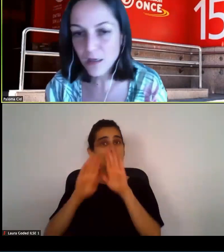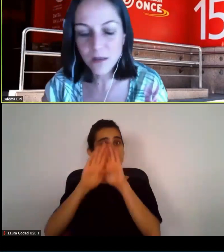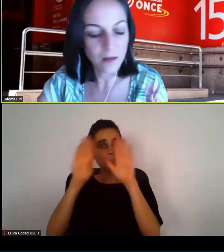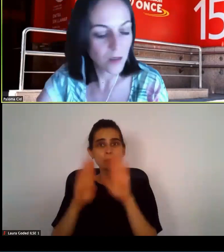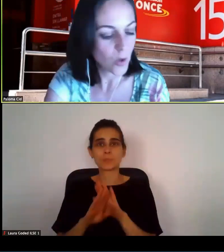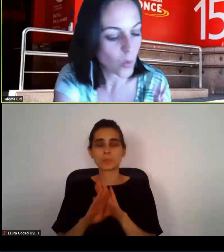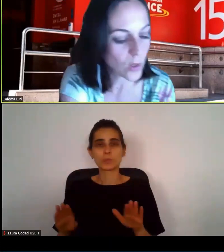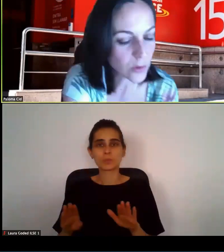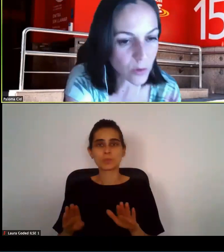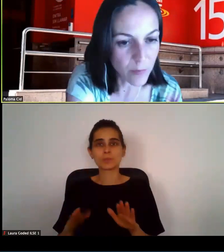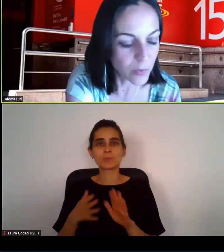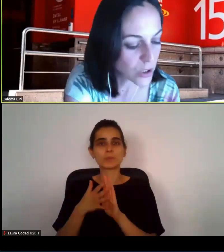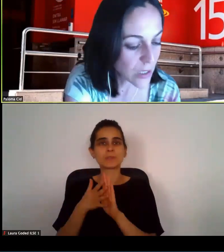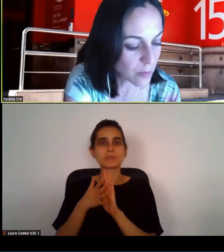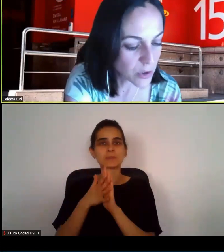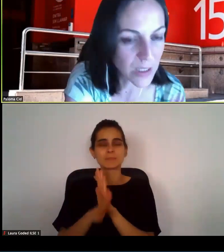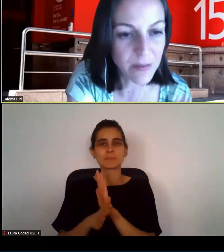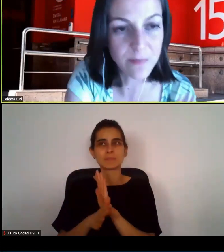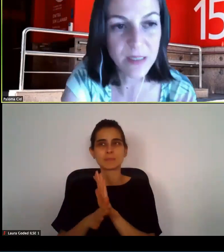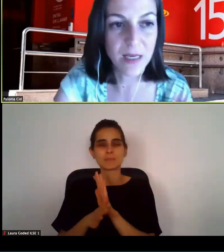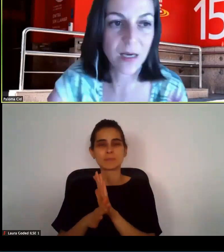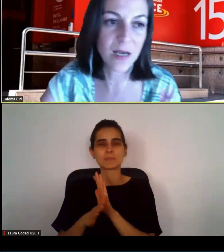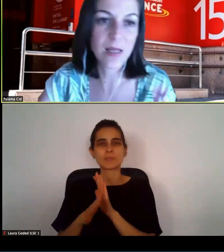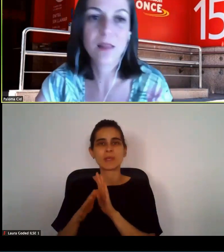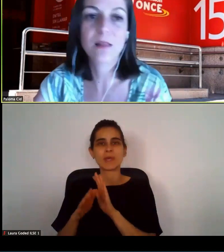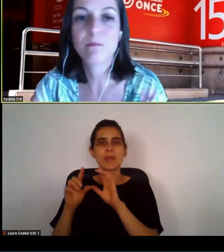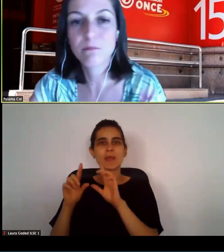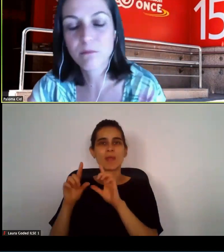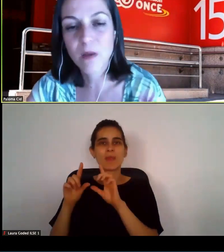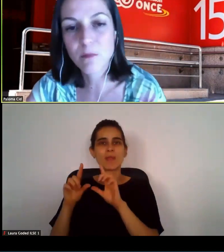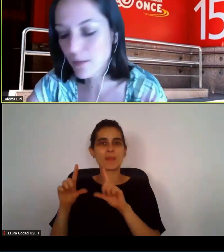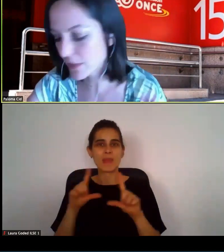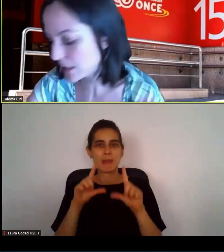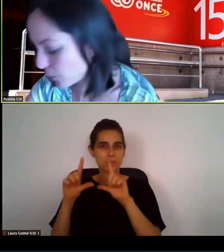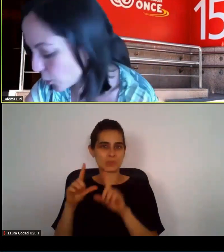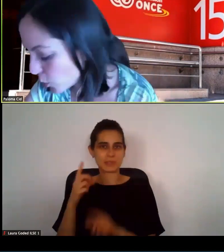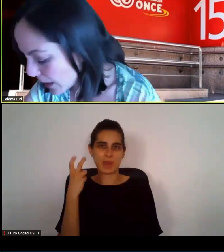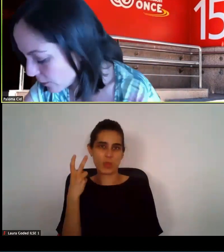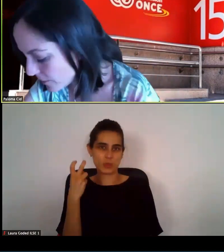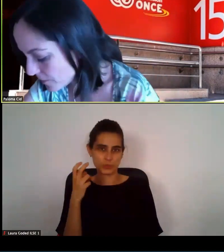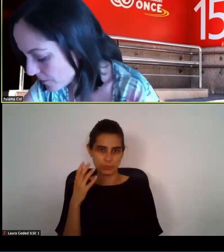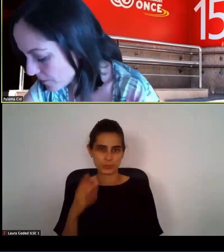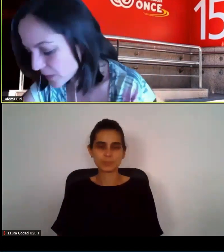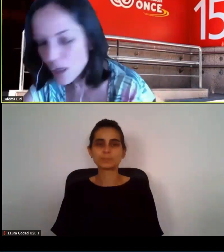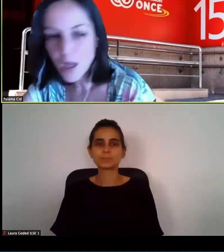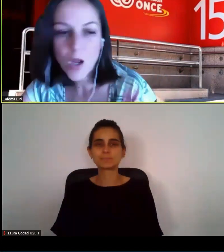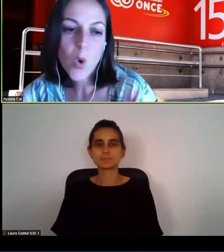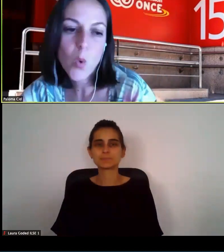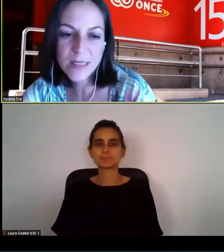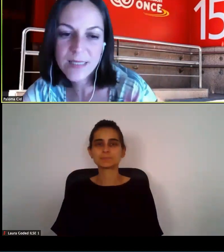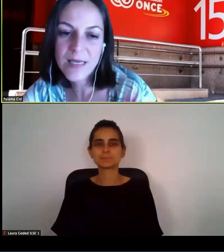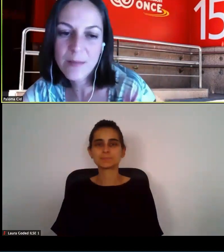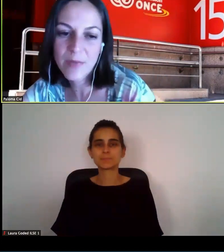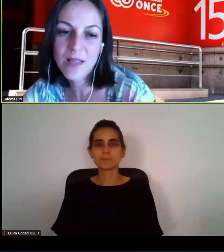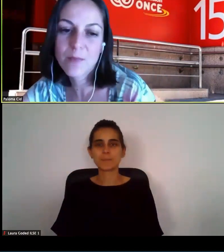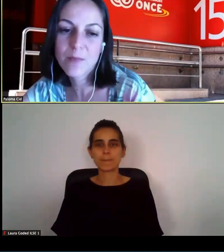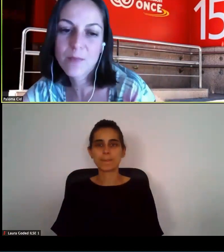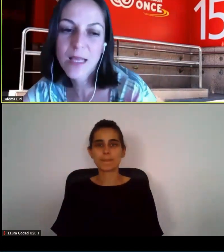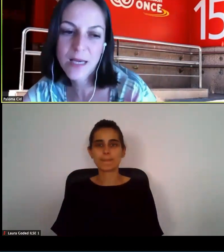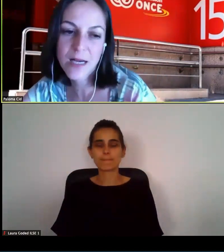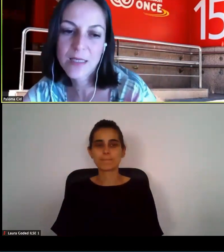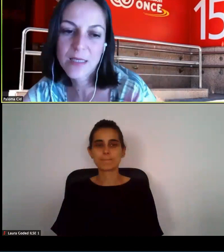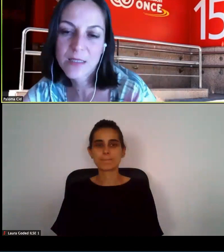finalizar, dos diapositivas más en realidad. Vamos a pasar. Por un lado, una serie de